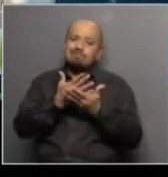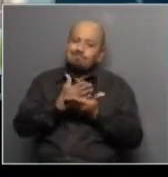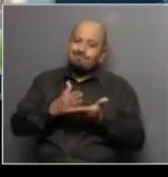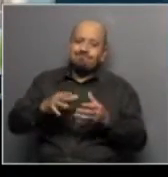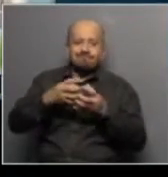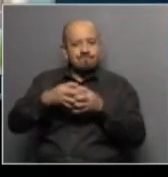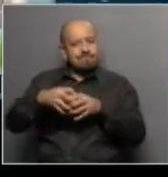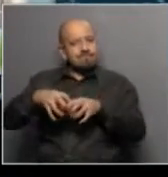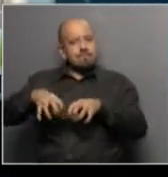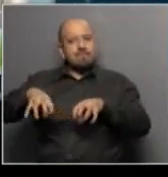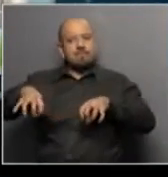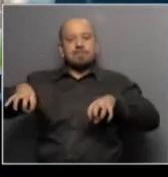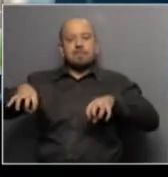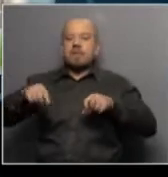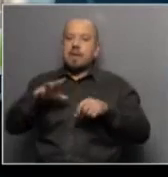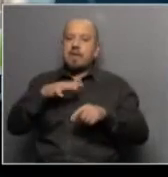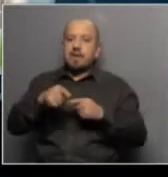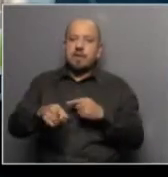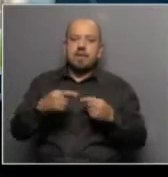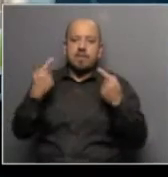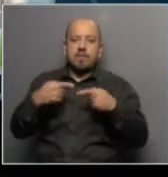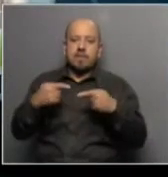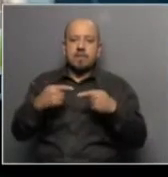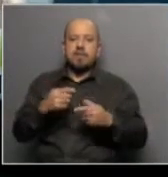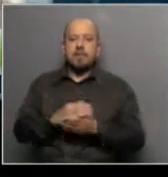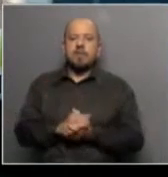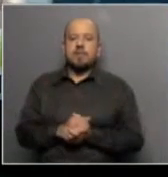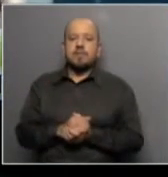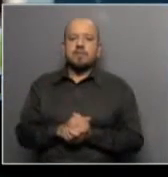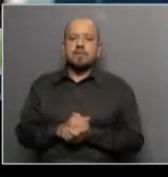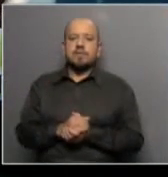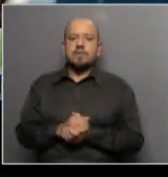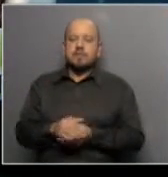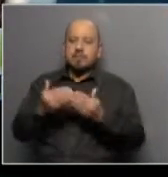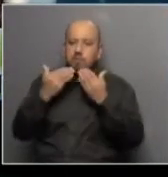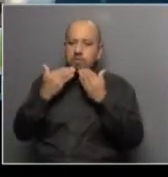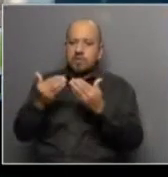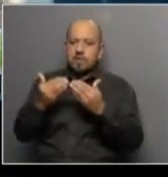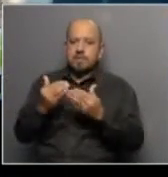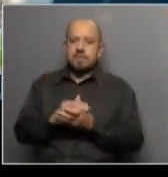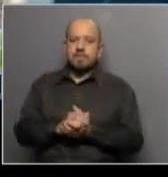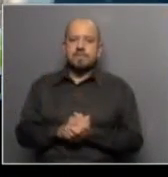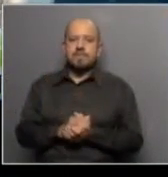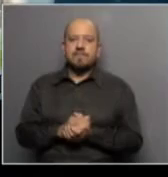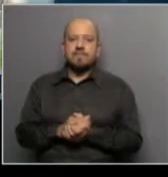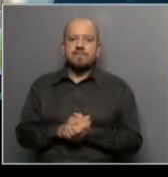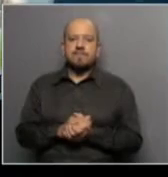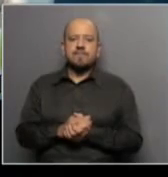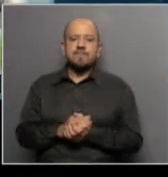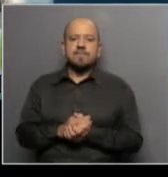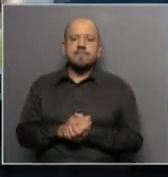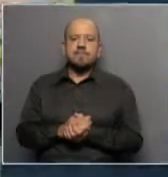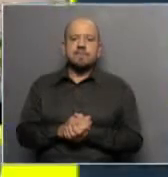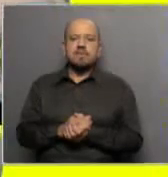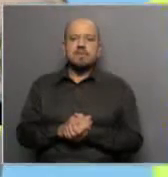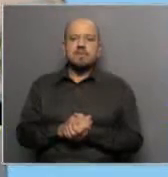arriba. Y bueno, creemos que dar el debate sobre este tema es un buen aporte. Juan Pedro Ravela, muchas gracias. Gracias a ustedes. Un